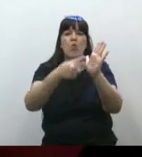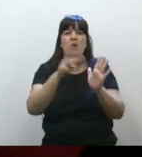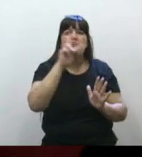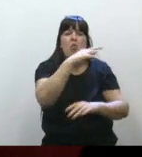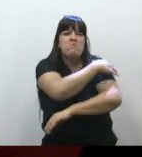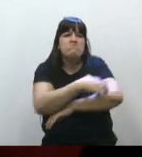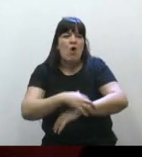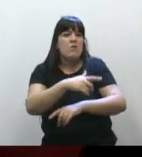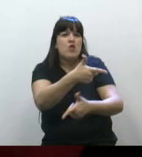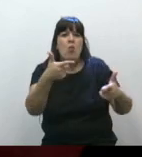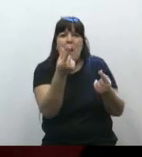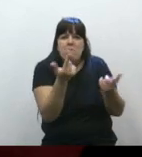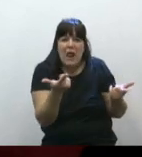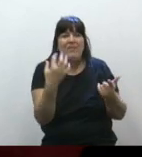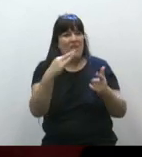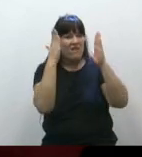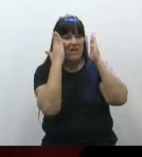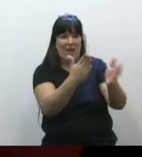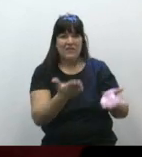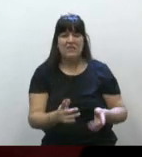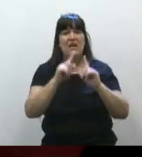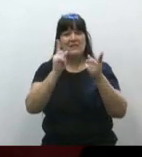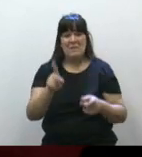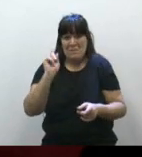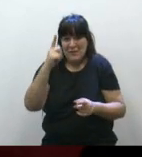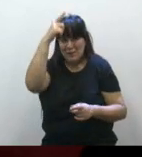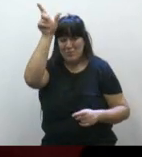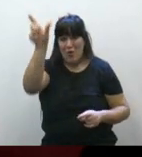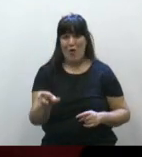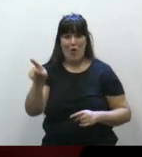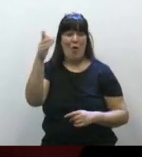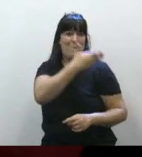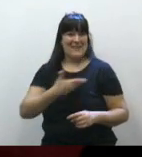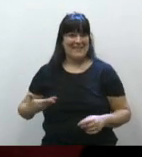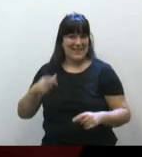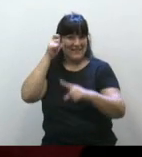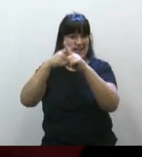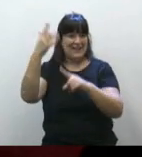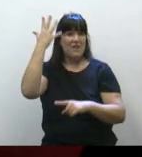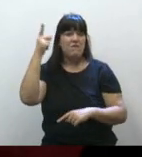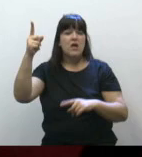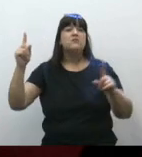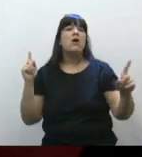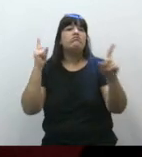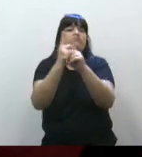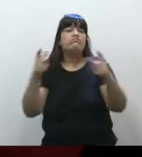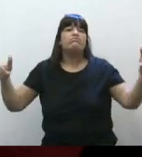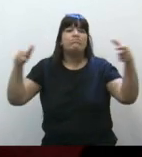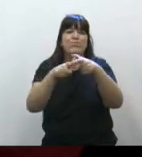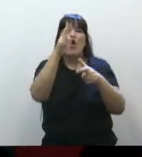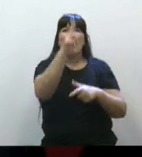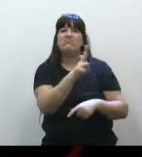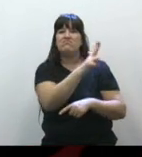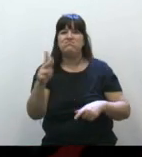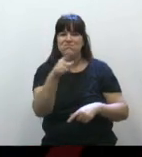recursos y luego valéry giscard stain se reúne con pablo sexto entonces